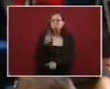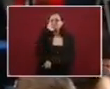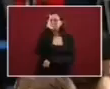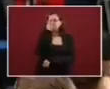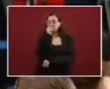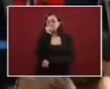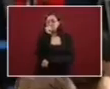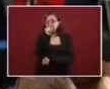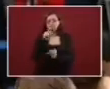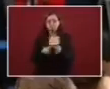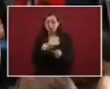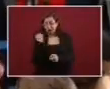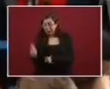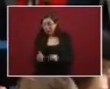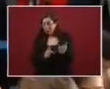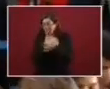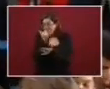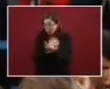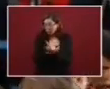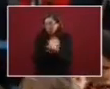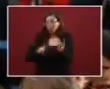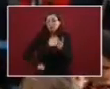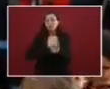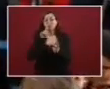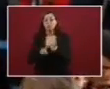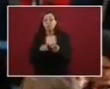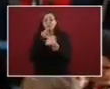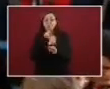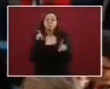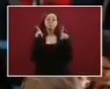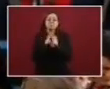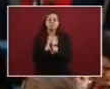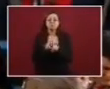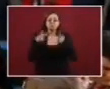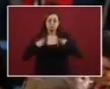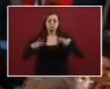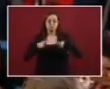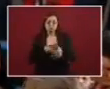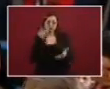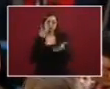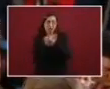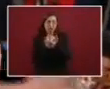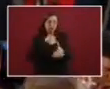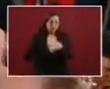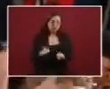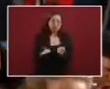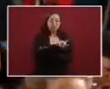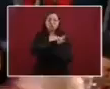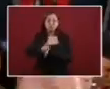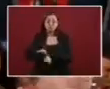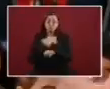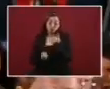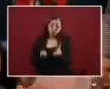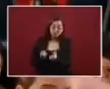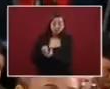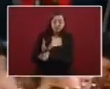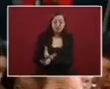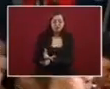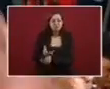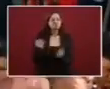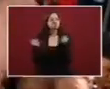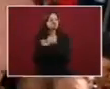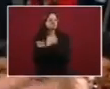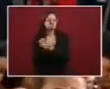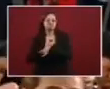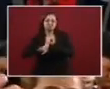de igual manera a las personas que salen de los centros de readaptación social esto porque el sistema penal mexicano y